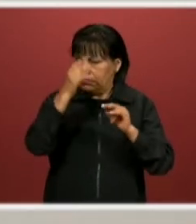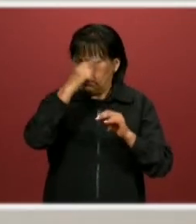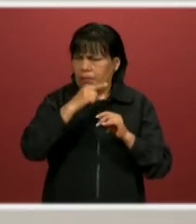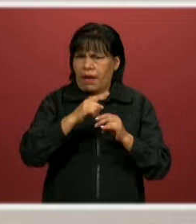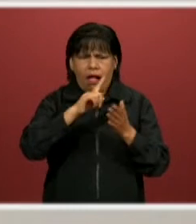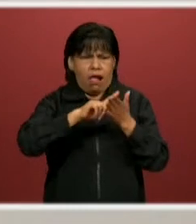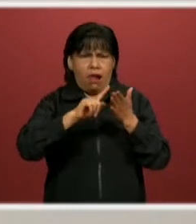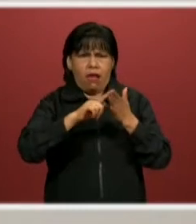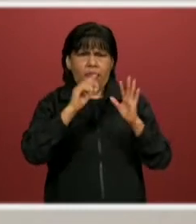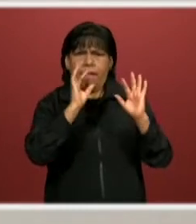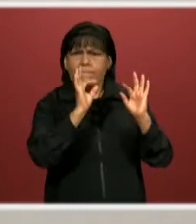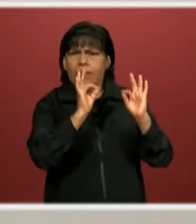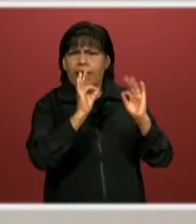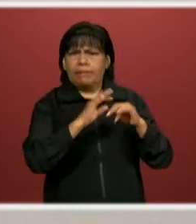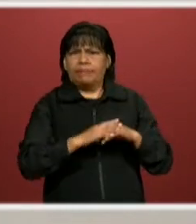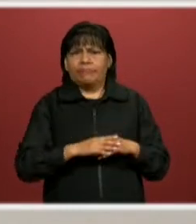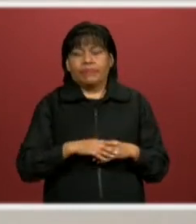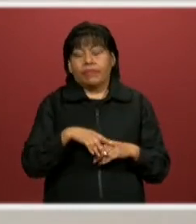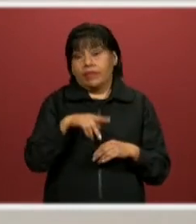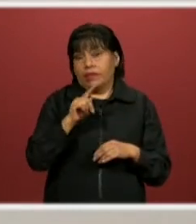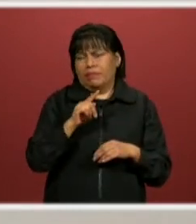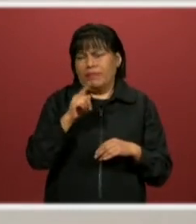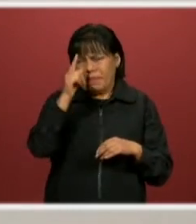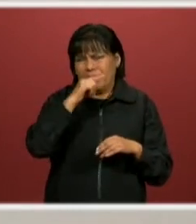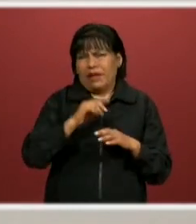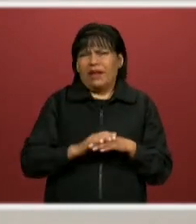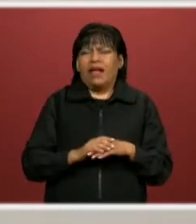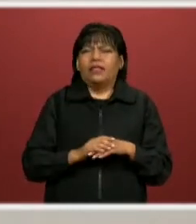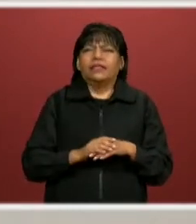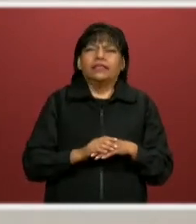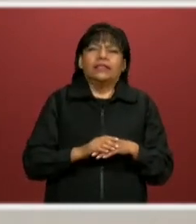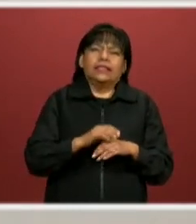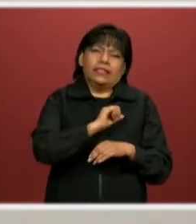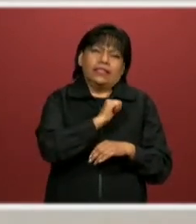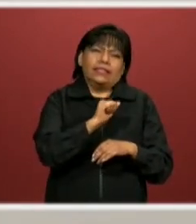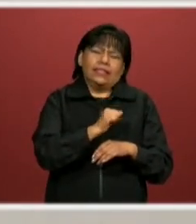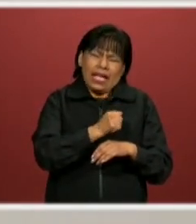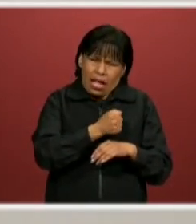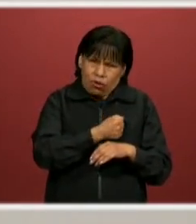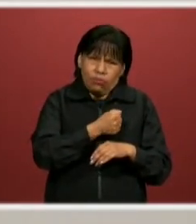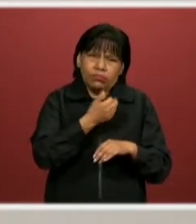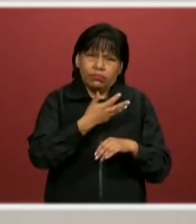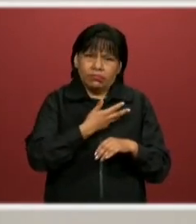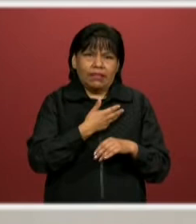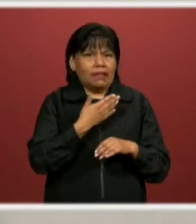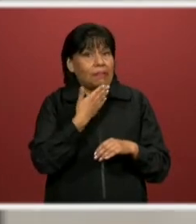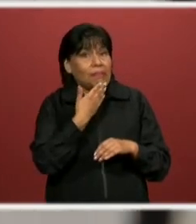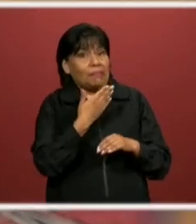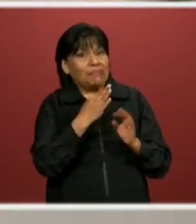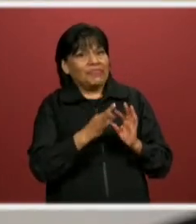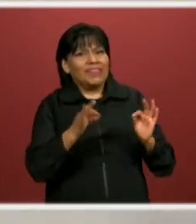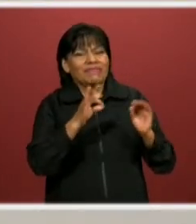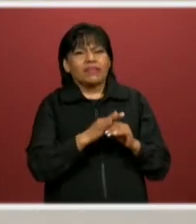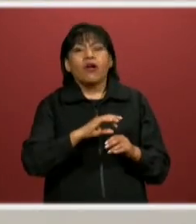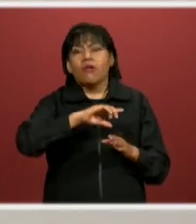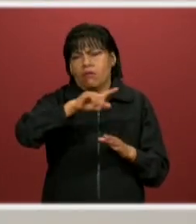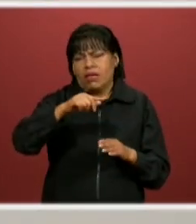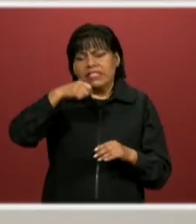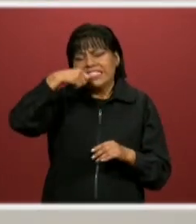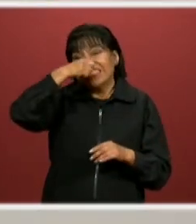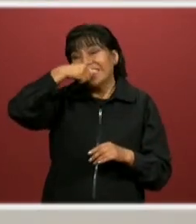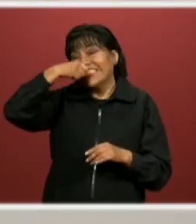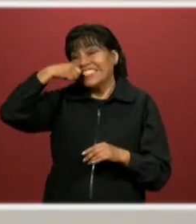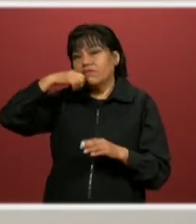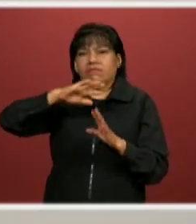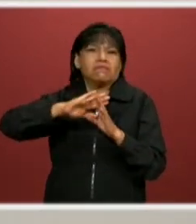nuestra higiene bucal y sobre todo estar saludables después de lavarme los dientes me iba yo